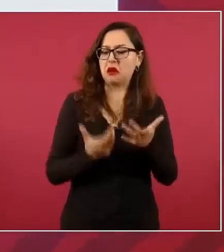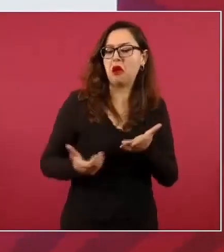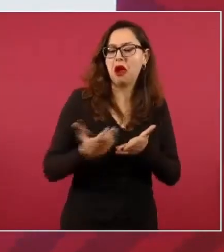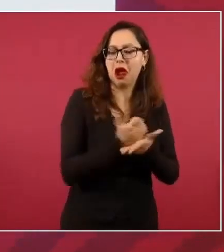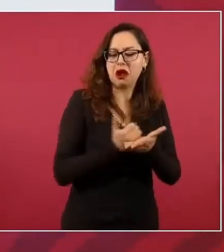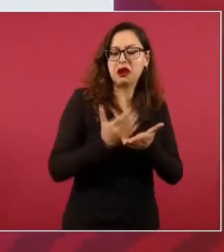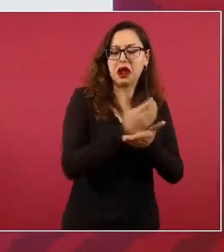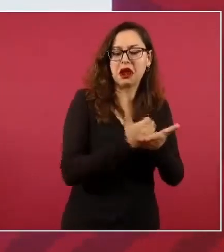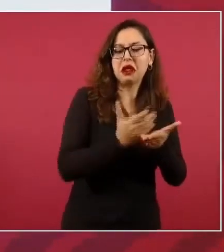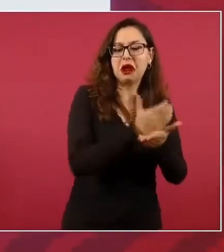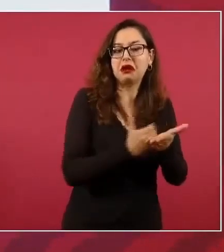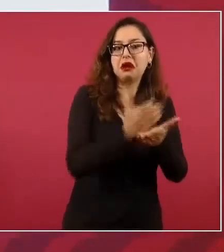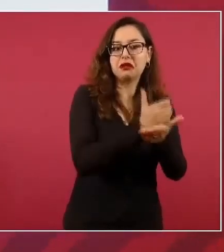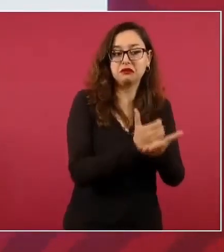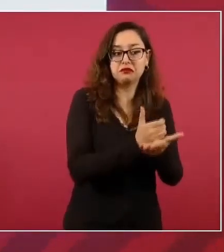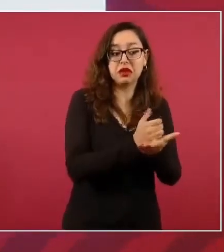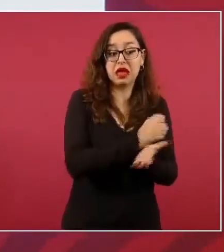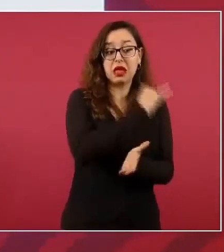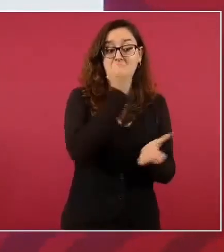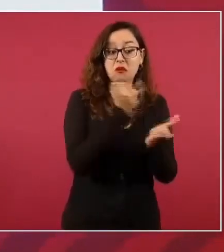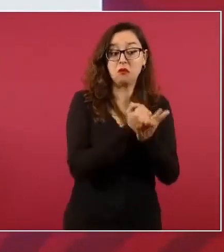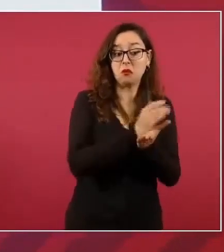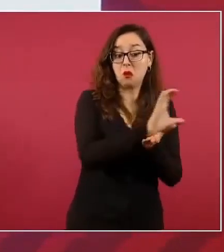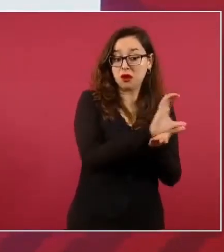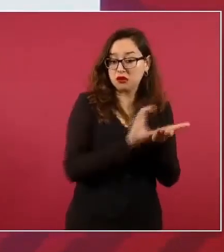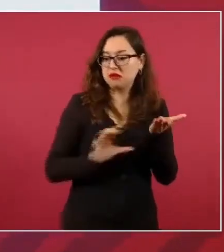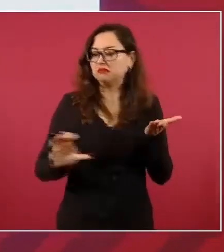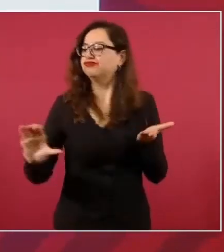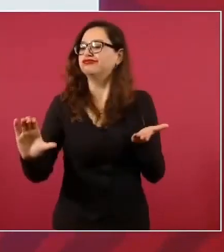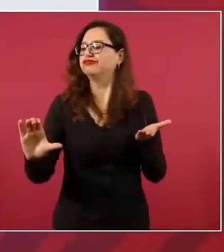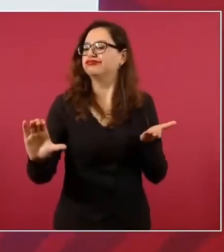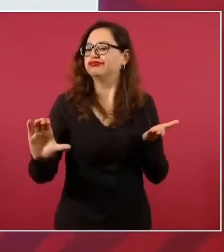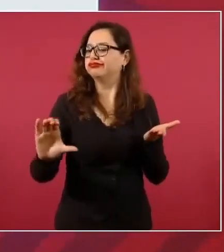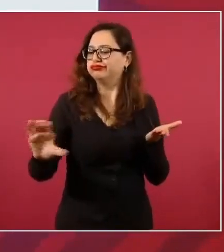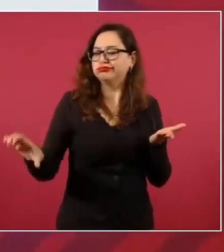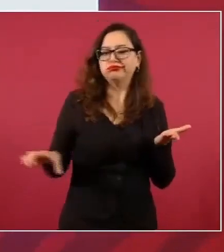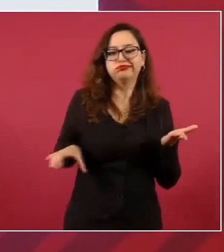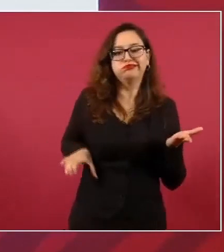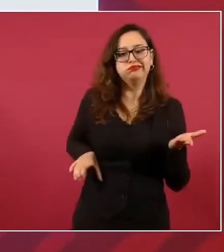porque al no pagar impuesto esto se convierte en ganancia.